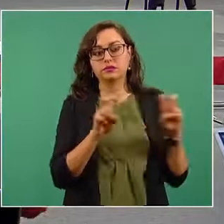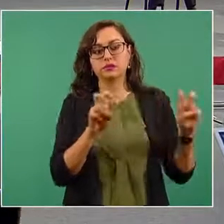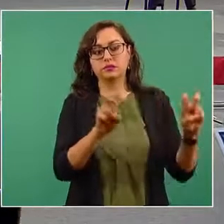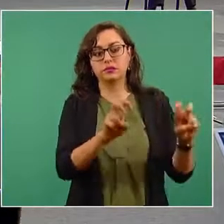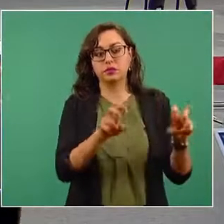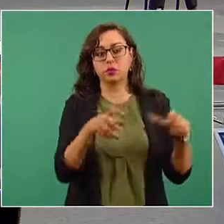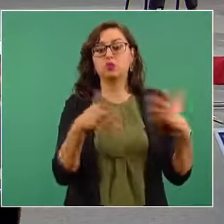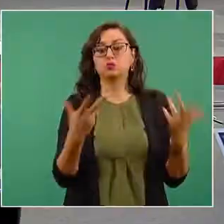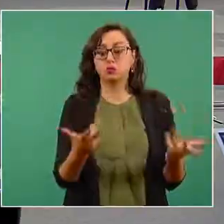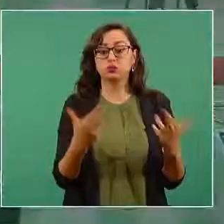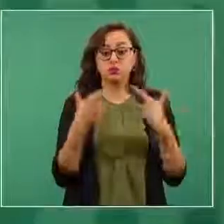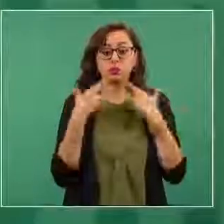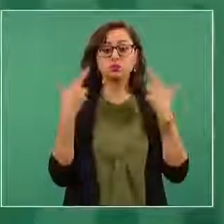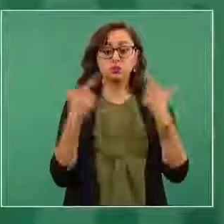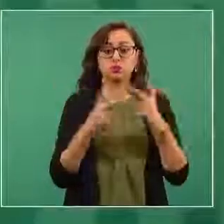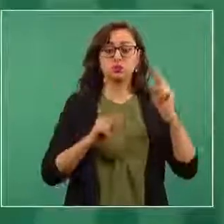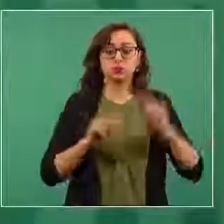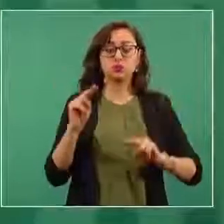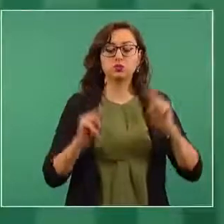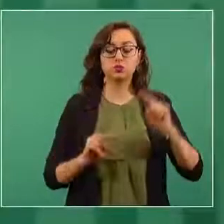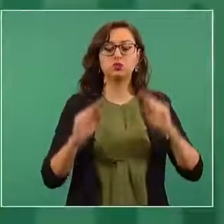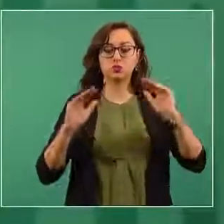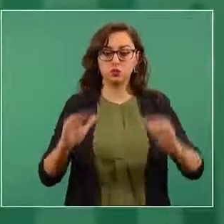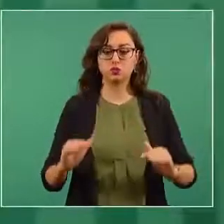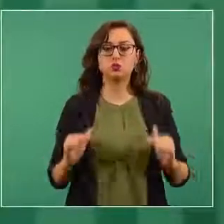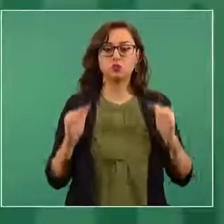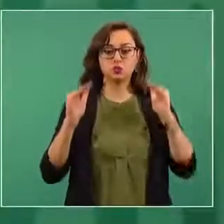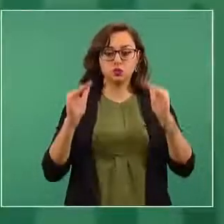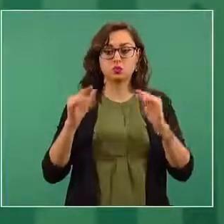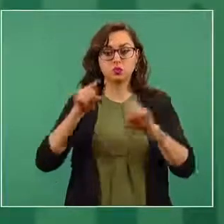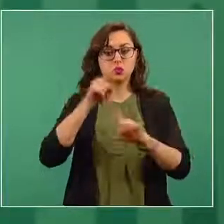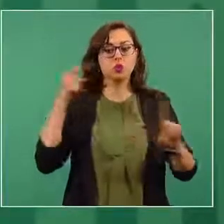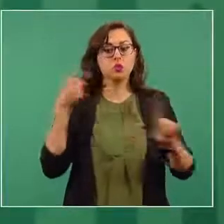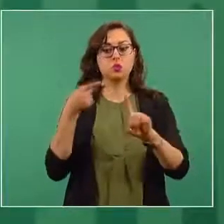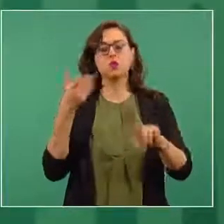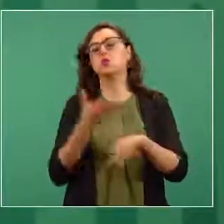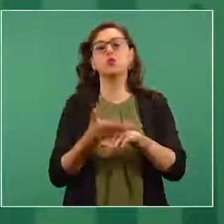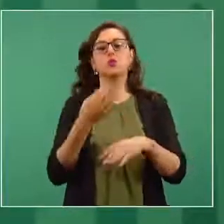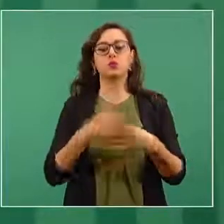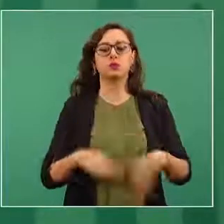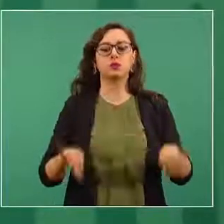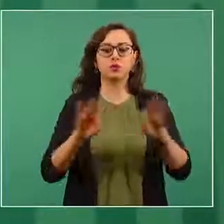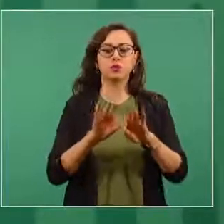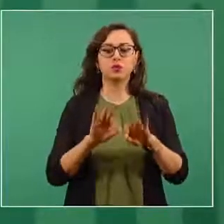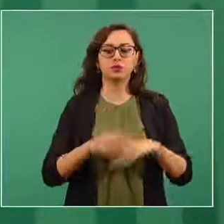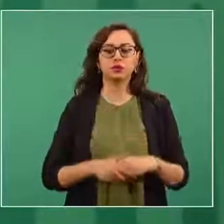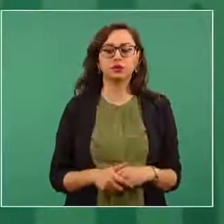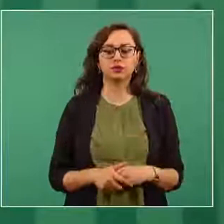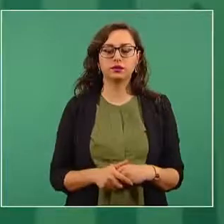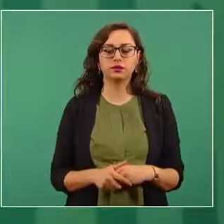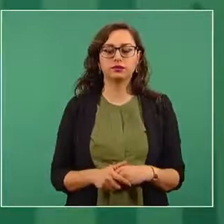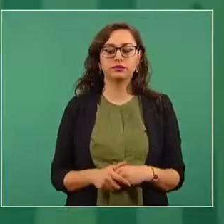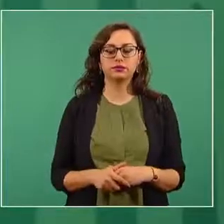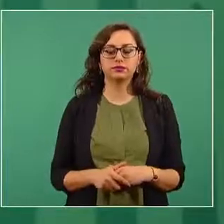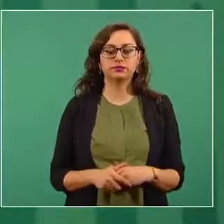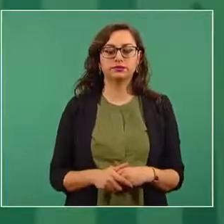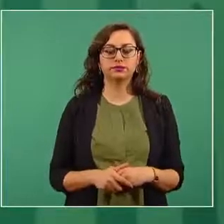pues se trató de una reunión de alto nivel, es un tema central. Y si se me permite,